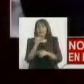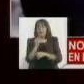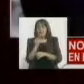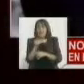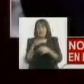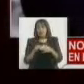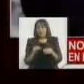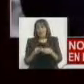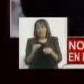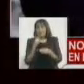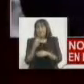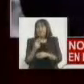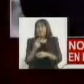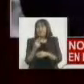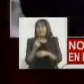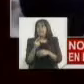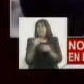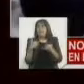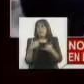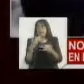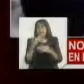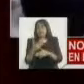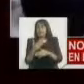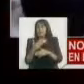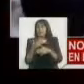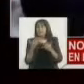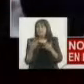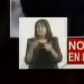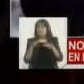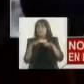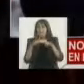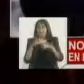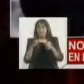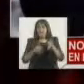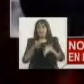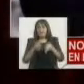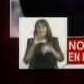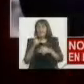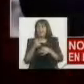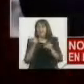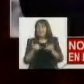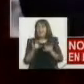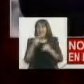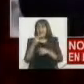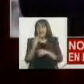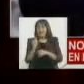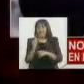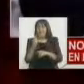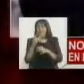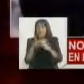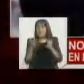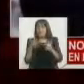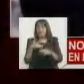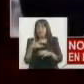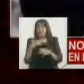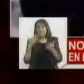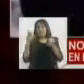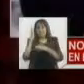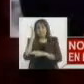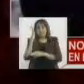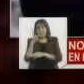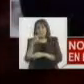nos cuente, pues estuvo en el gran salón de la justicia aquí en la Corte Internacional de La Haya, y cómo sintió esa